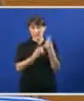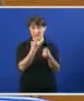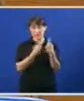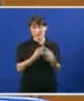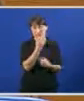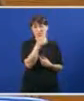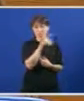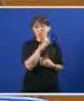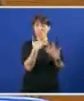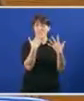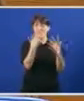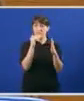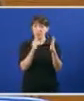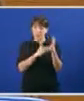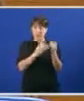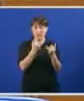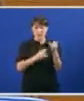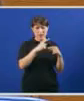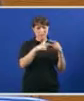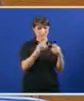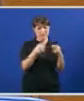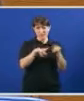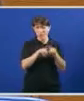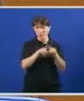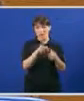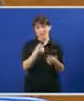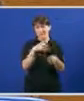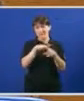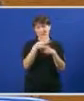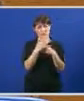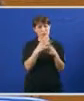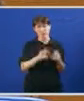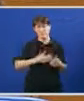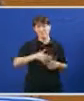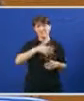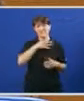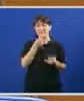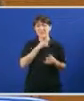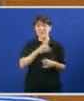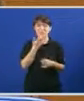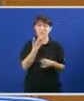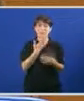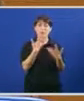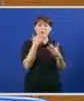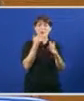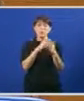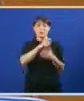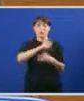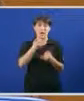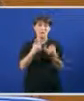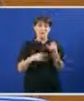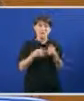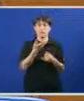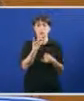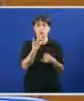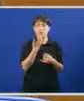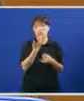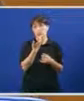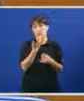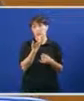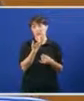en el último año. Risga, que depende de Asunta de Galicia, 10.000 beneficiarios con retrasos crecientes de